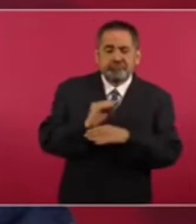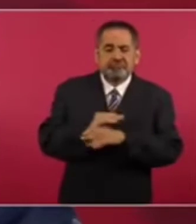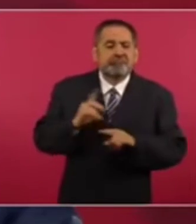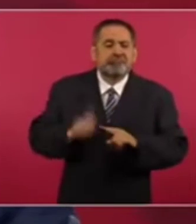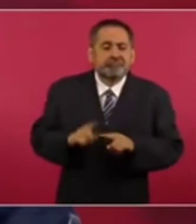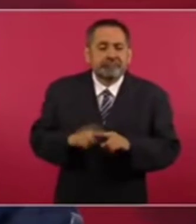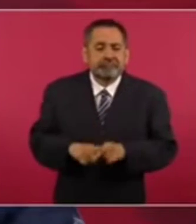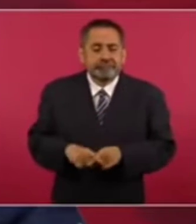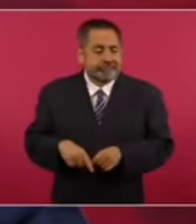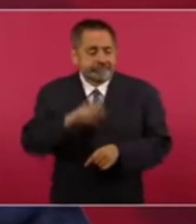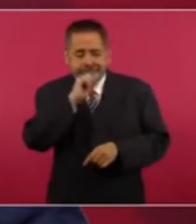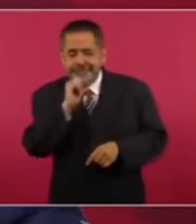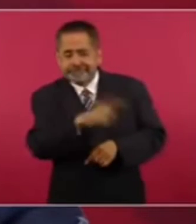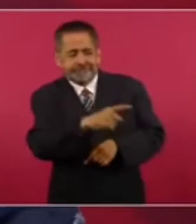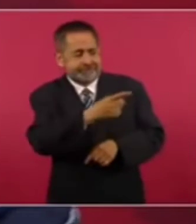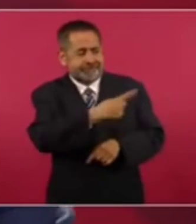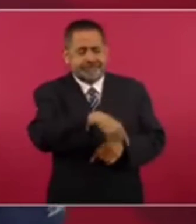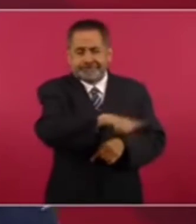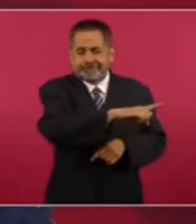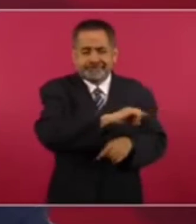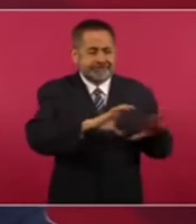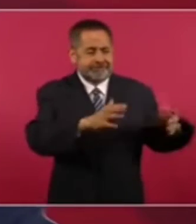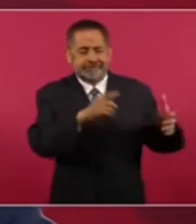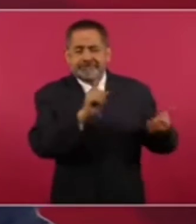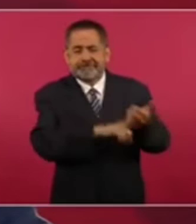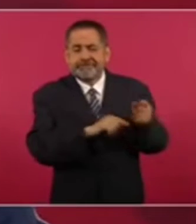son los